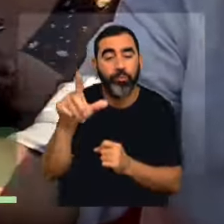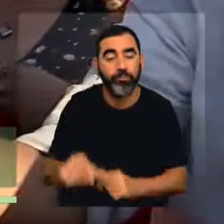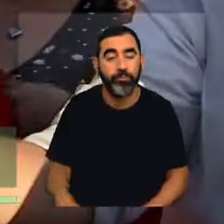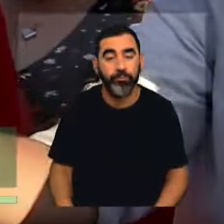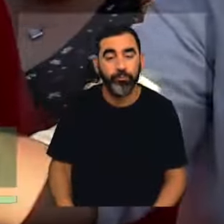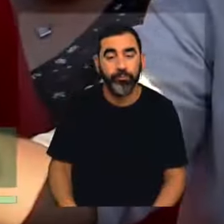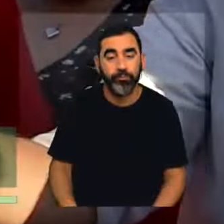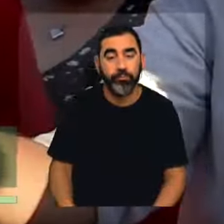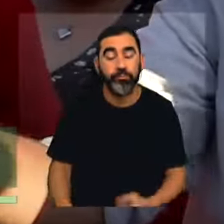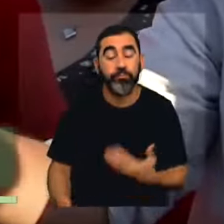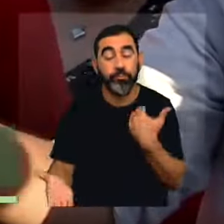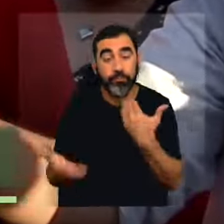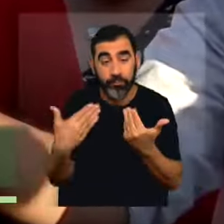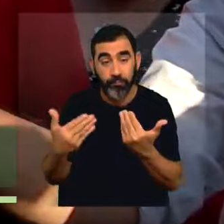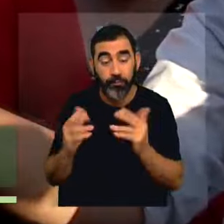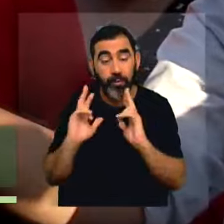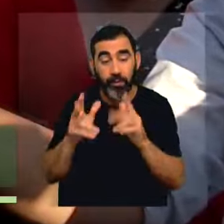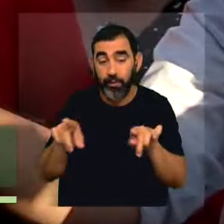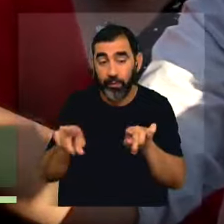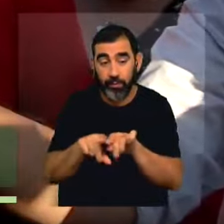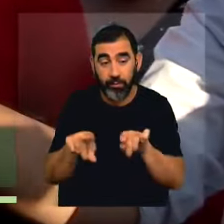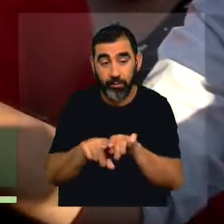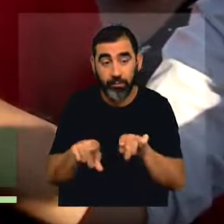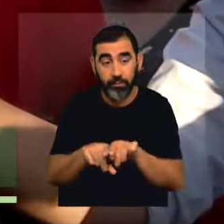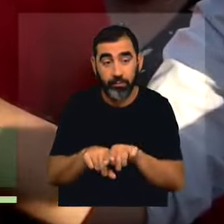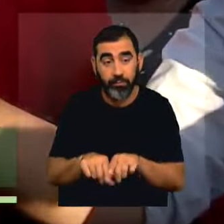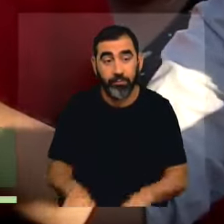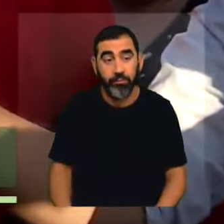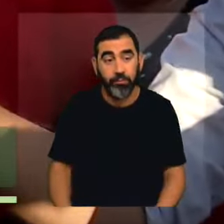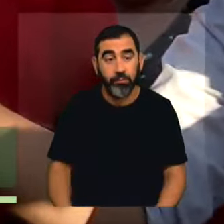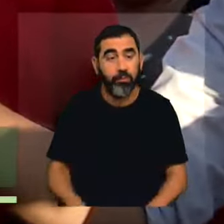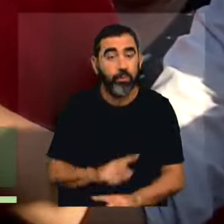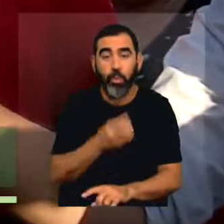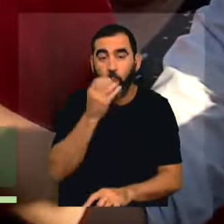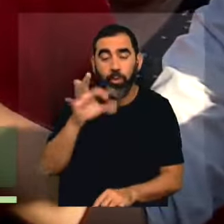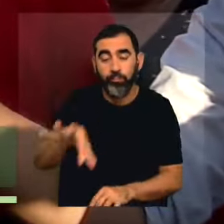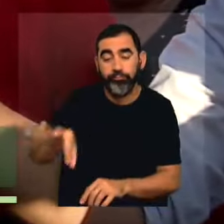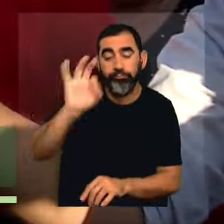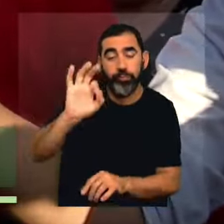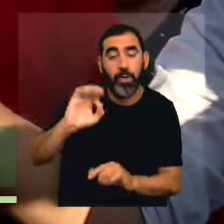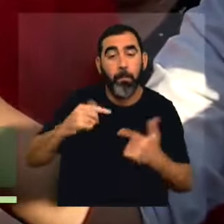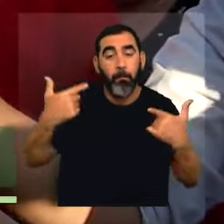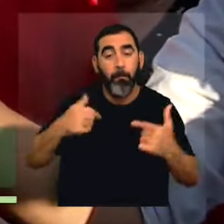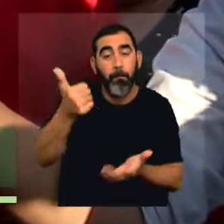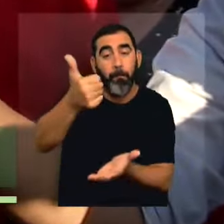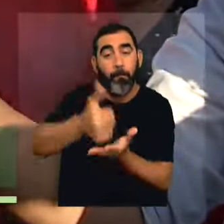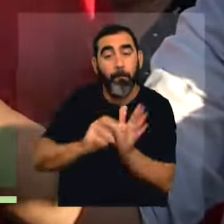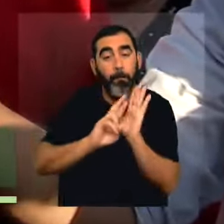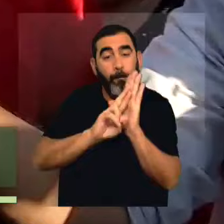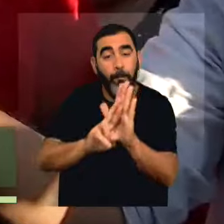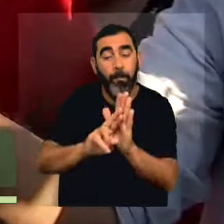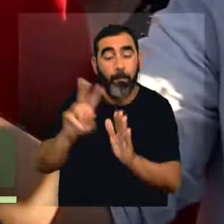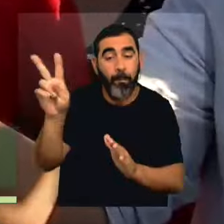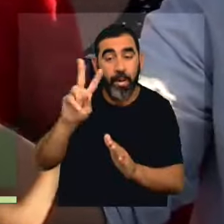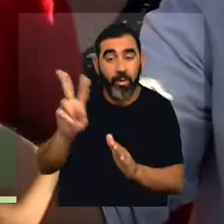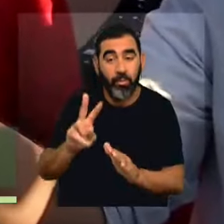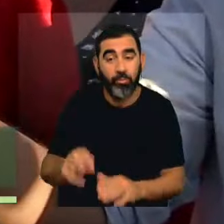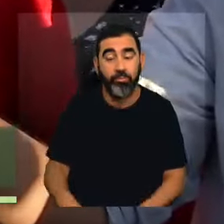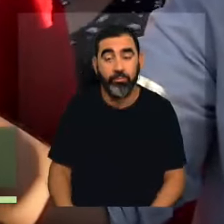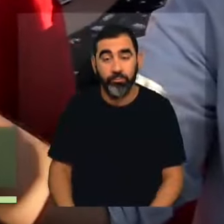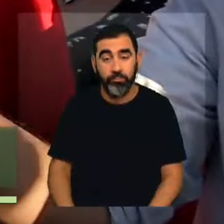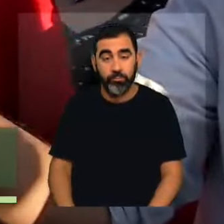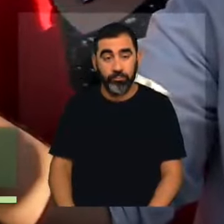conversando y lo que dijimos lo mantenemos creemos que no es oportuno la designación de un embajador en las actuales circunstancias en este